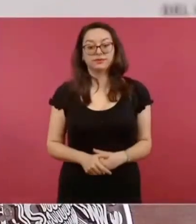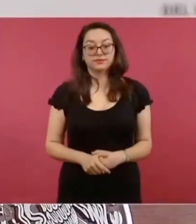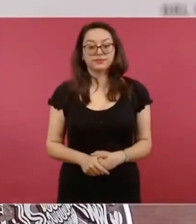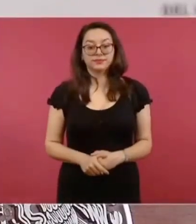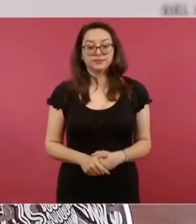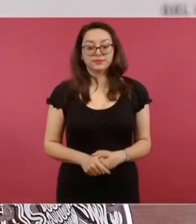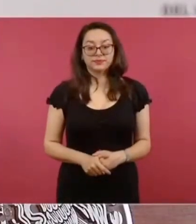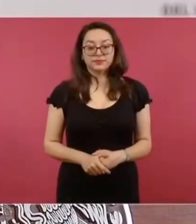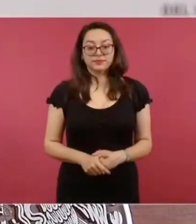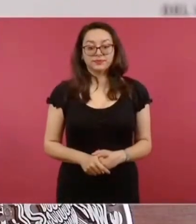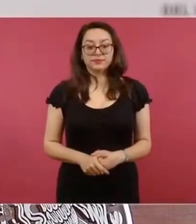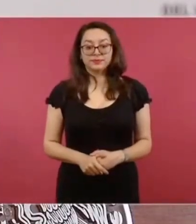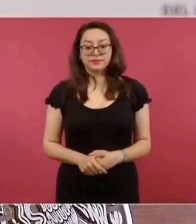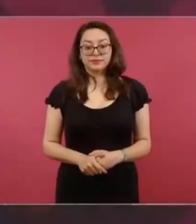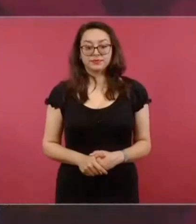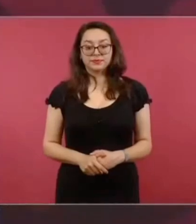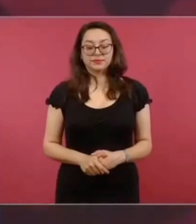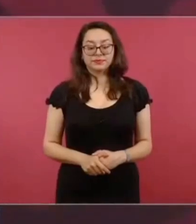la misma